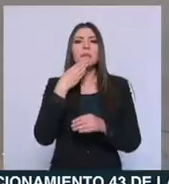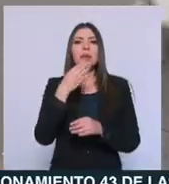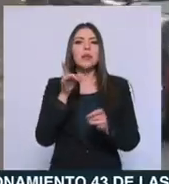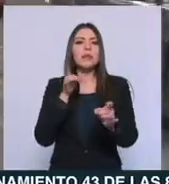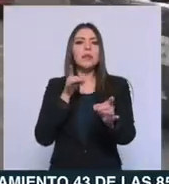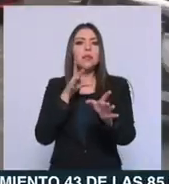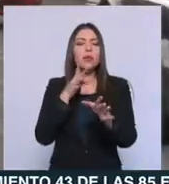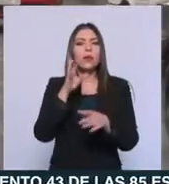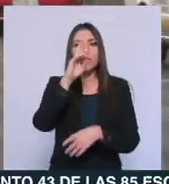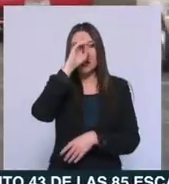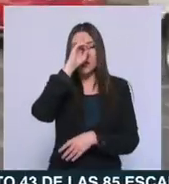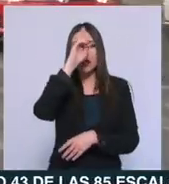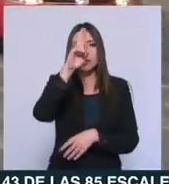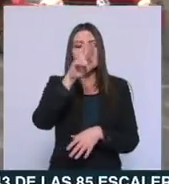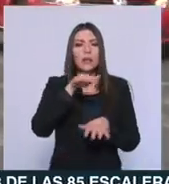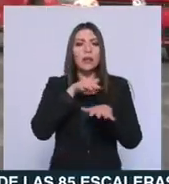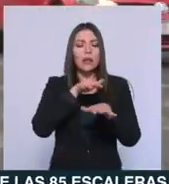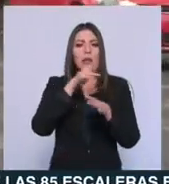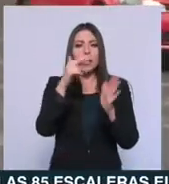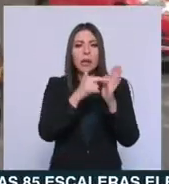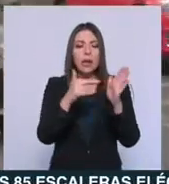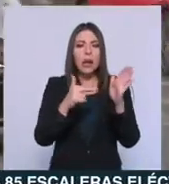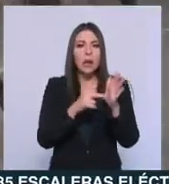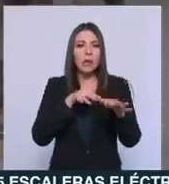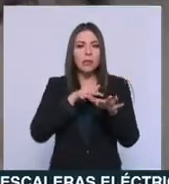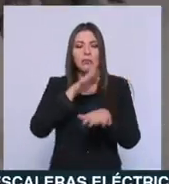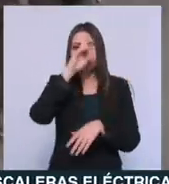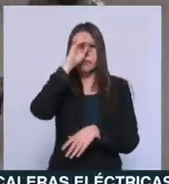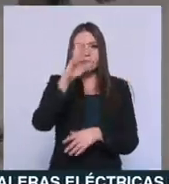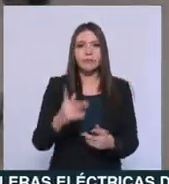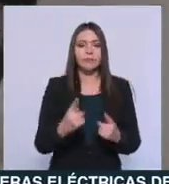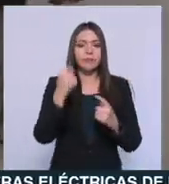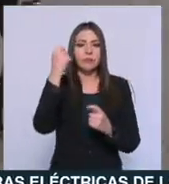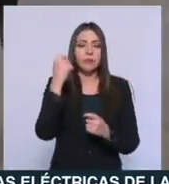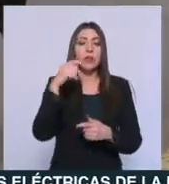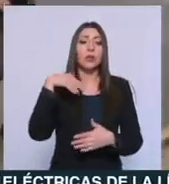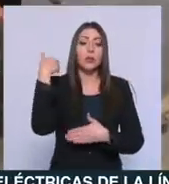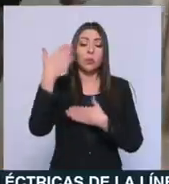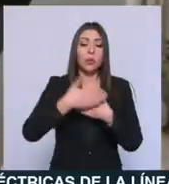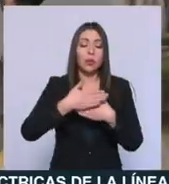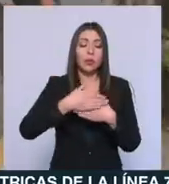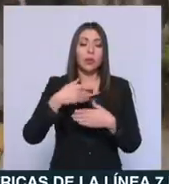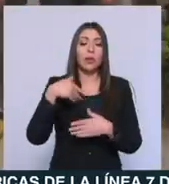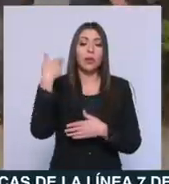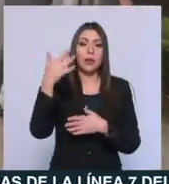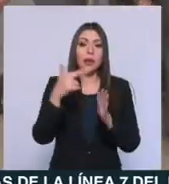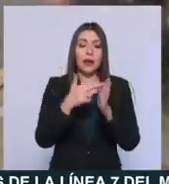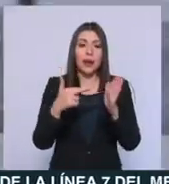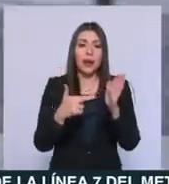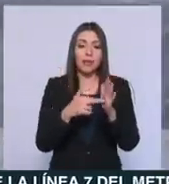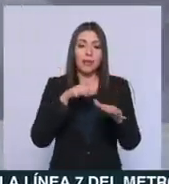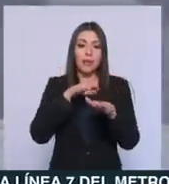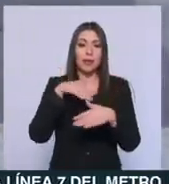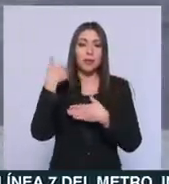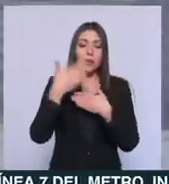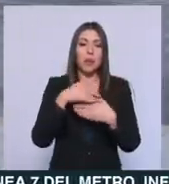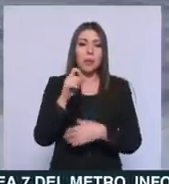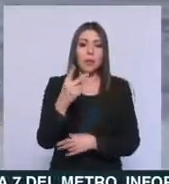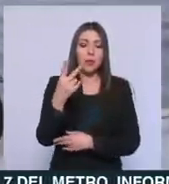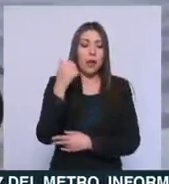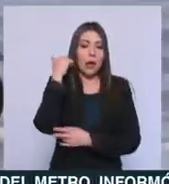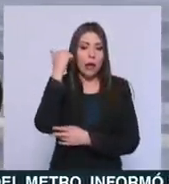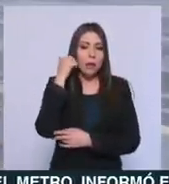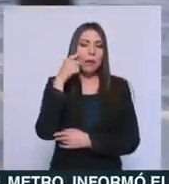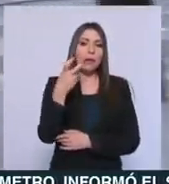de tránsito. Las modificaciones al reglamento de tránsito de la Ciudad de México, que entrarán en vigor a partir del 22 de abril, permitirán la circulación